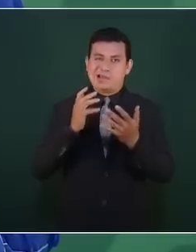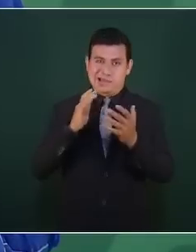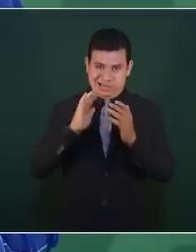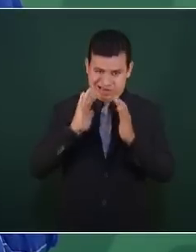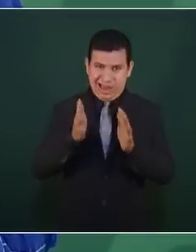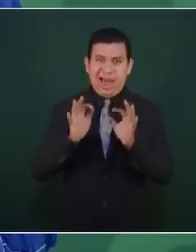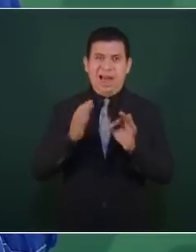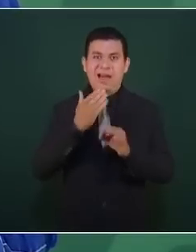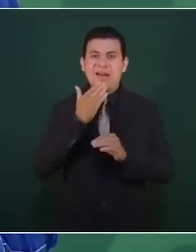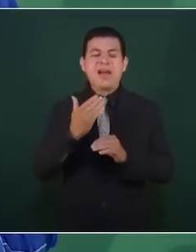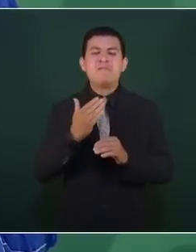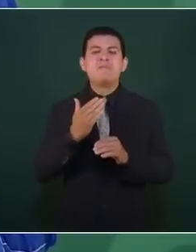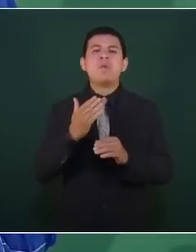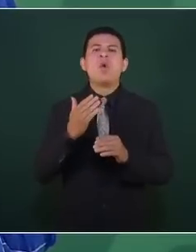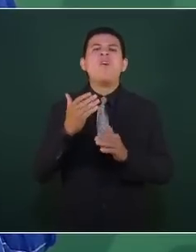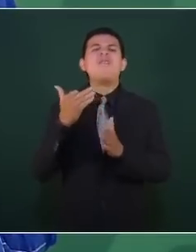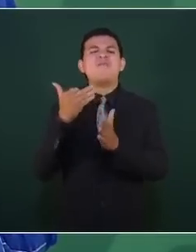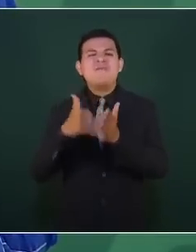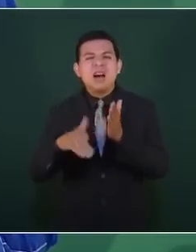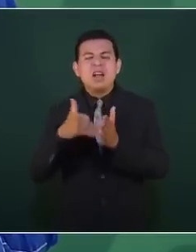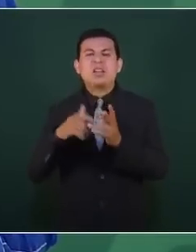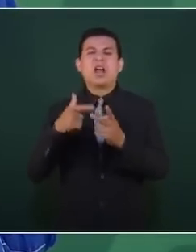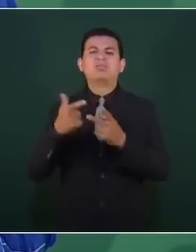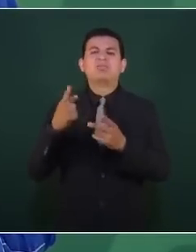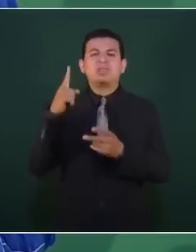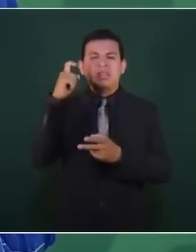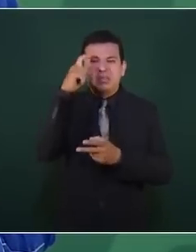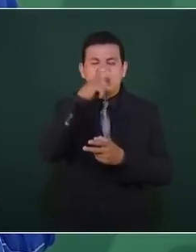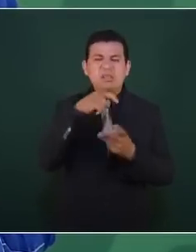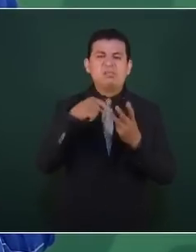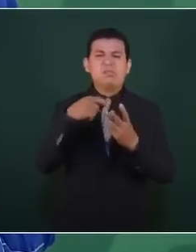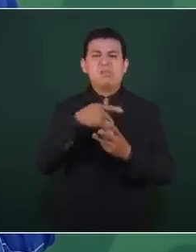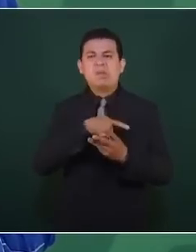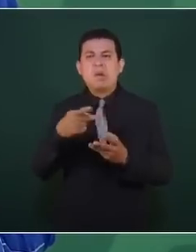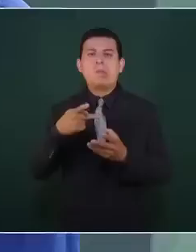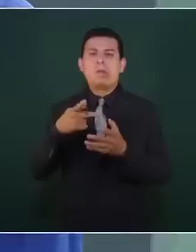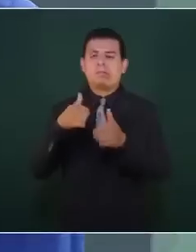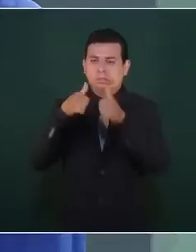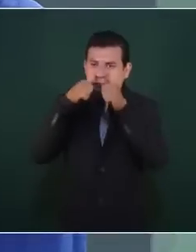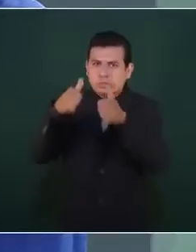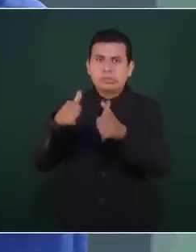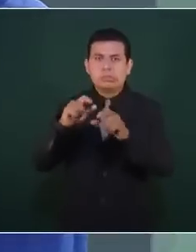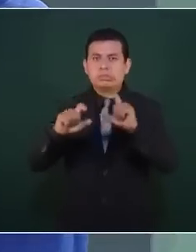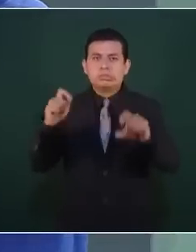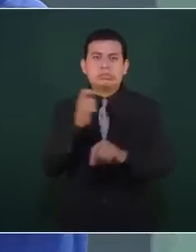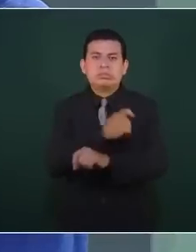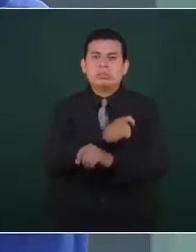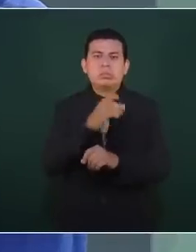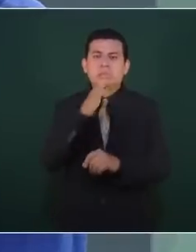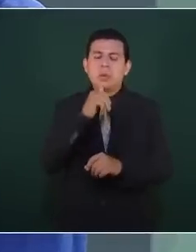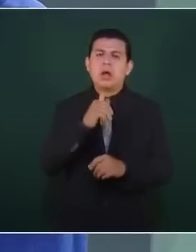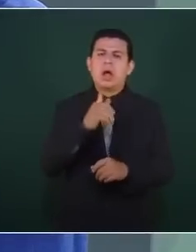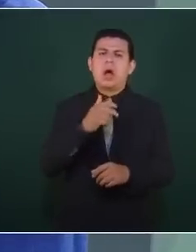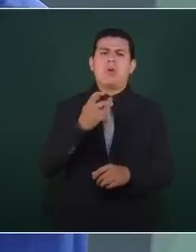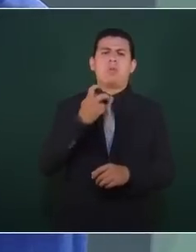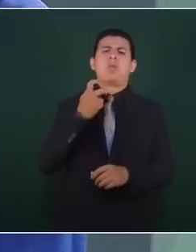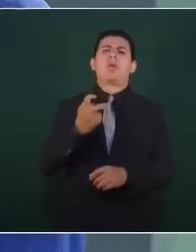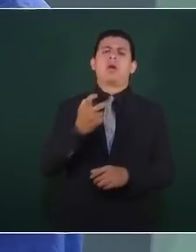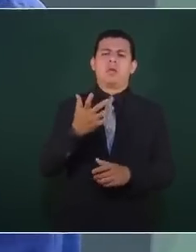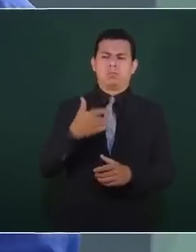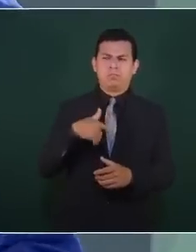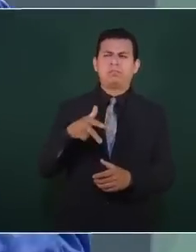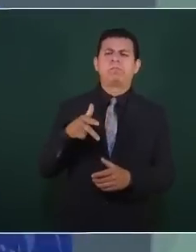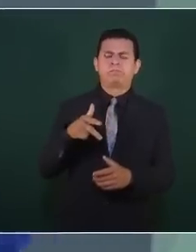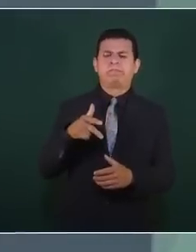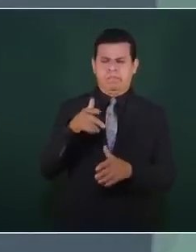su pueblo, a sus poblaciones. Por eso,